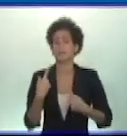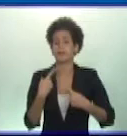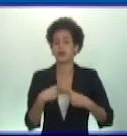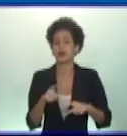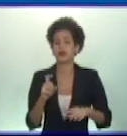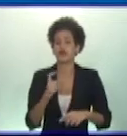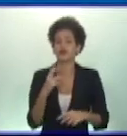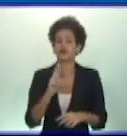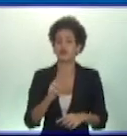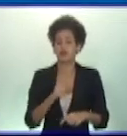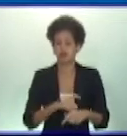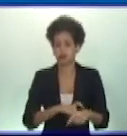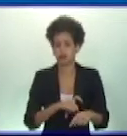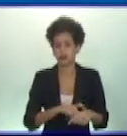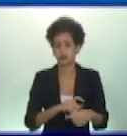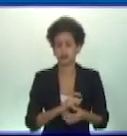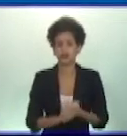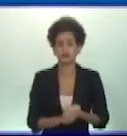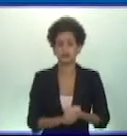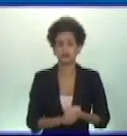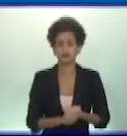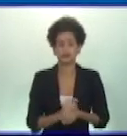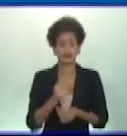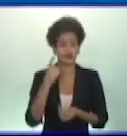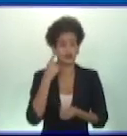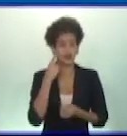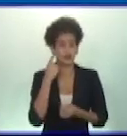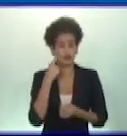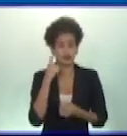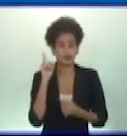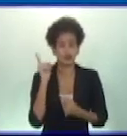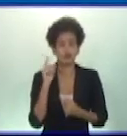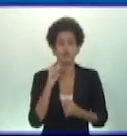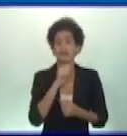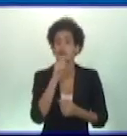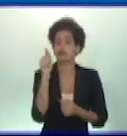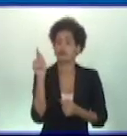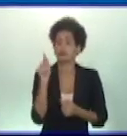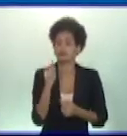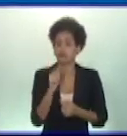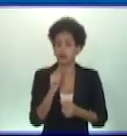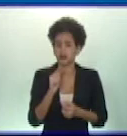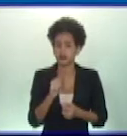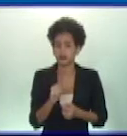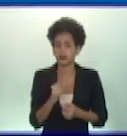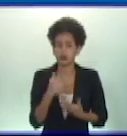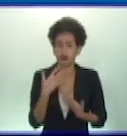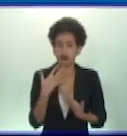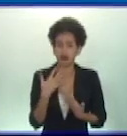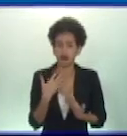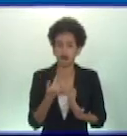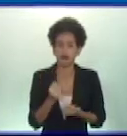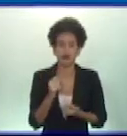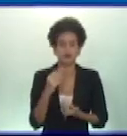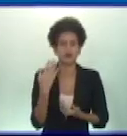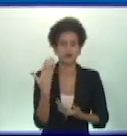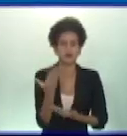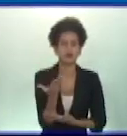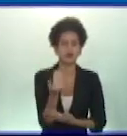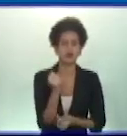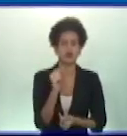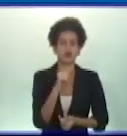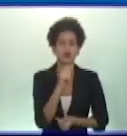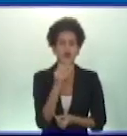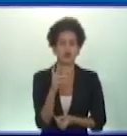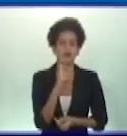importante observar, percatarse en la pregunta, cómo nos piden la respuesta. En este caso,